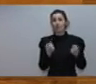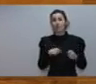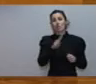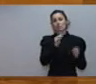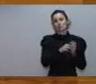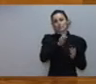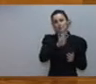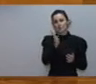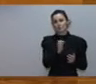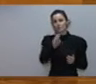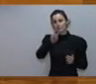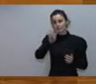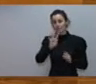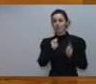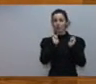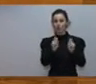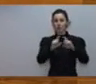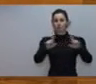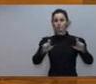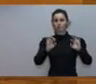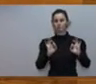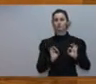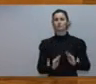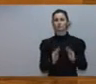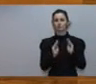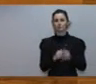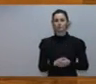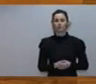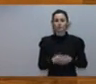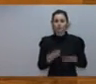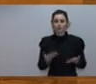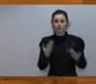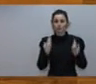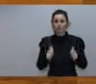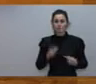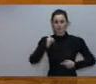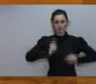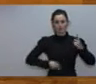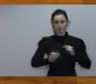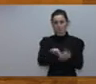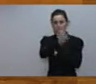de adjudicación de contratos de concesión. En estas directivas europeas en